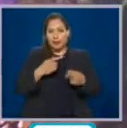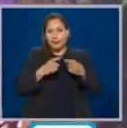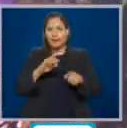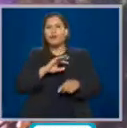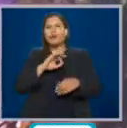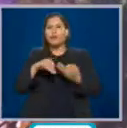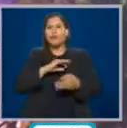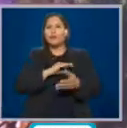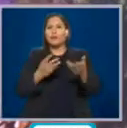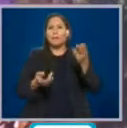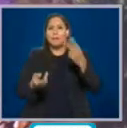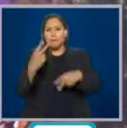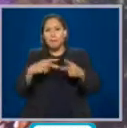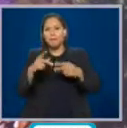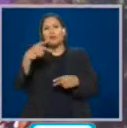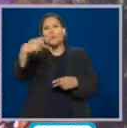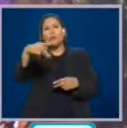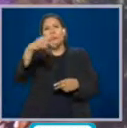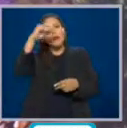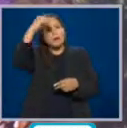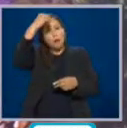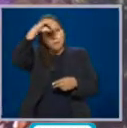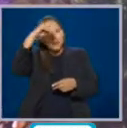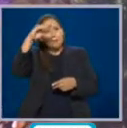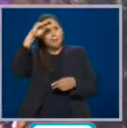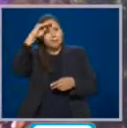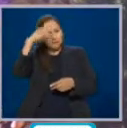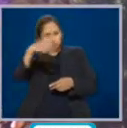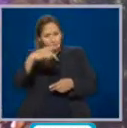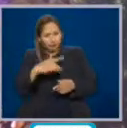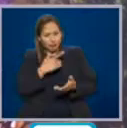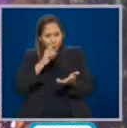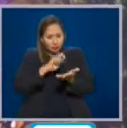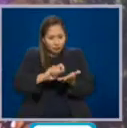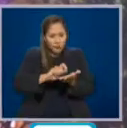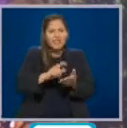venir también a plasmar sus reflexiones sobre lo que el límite